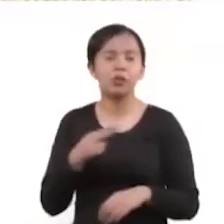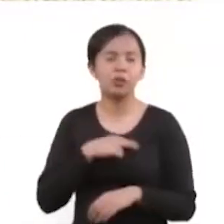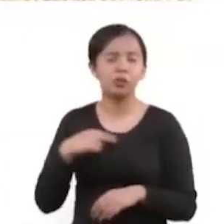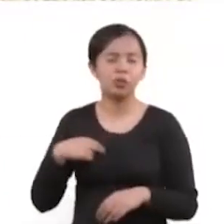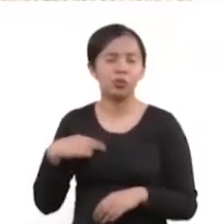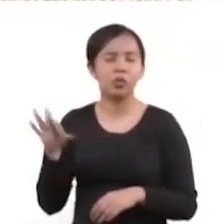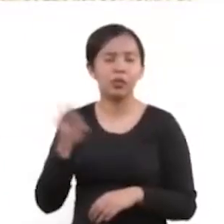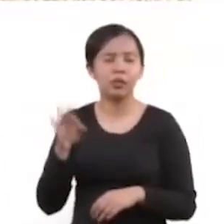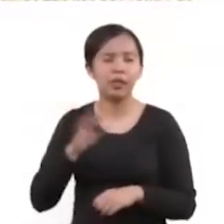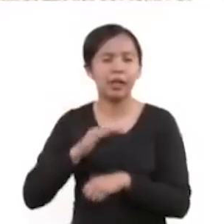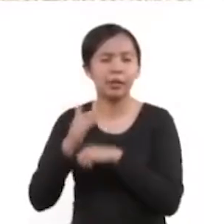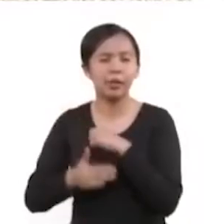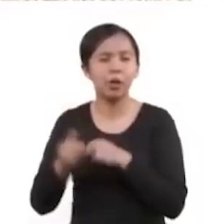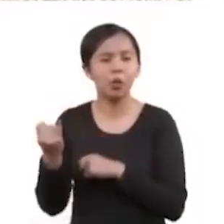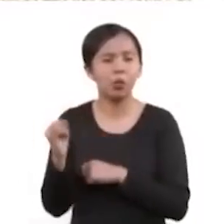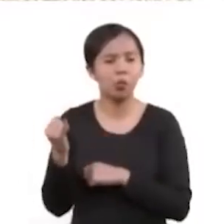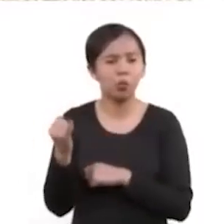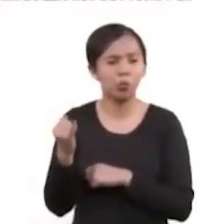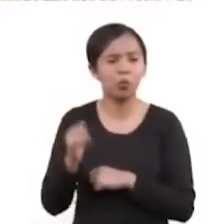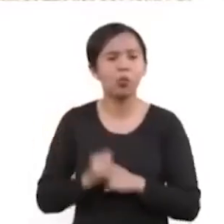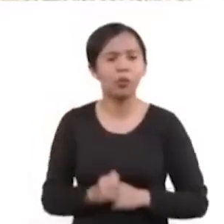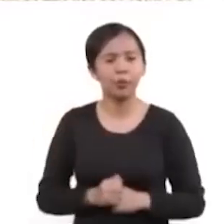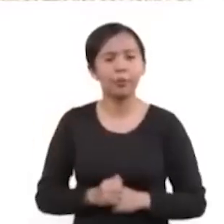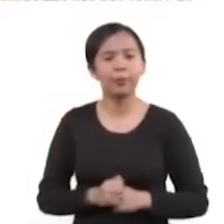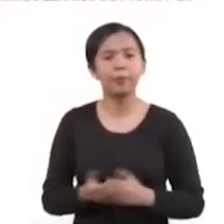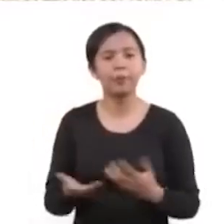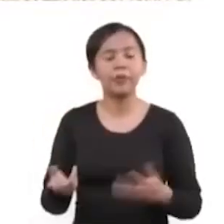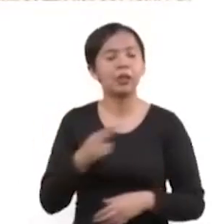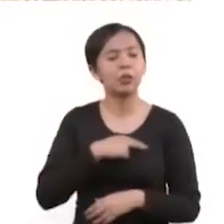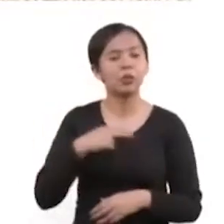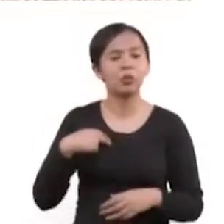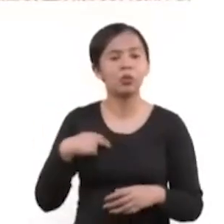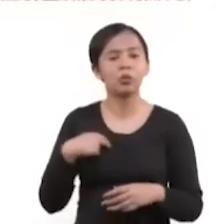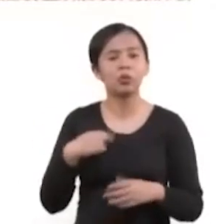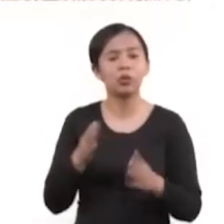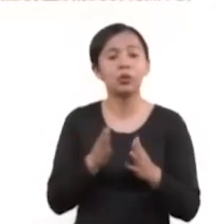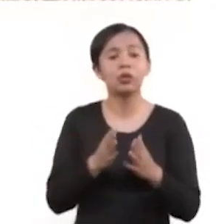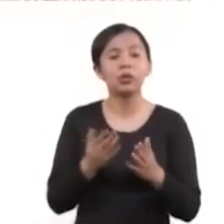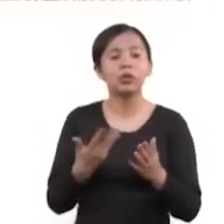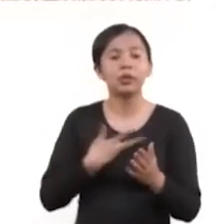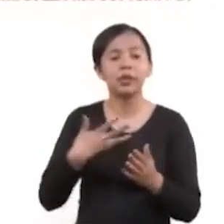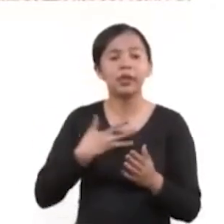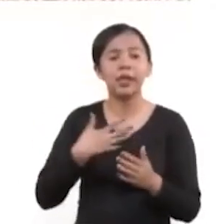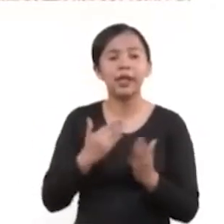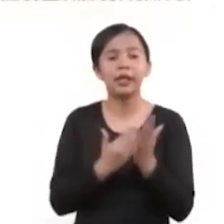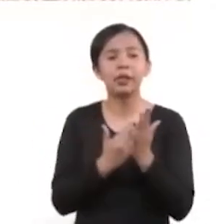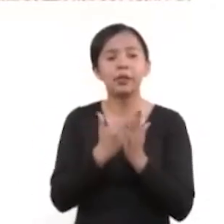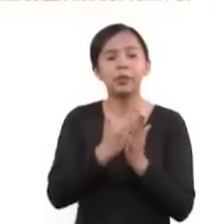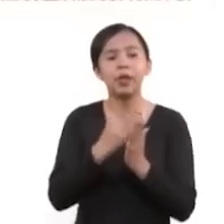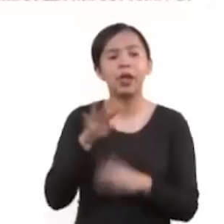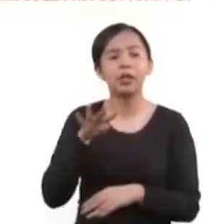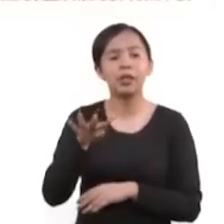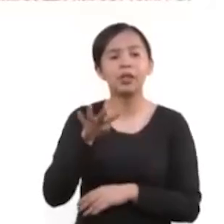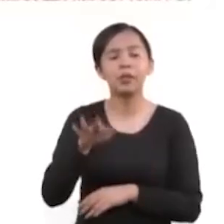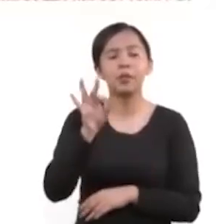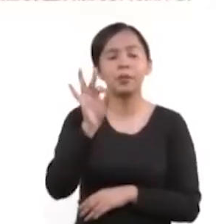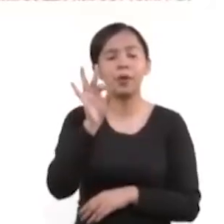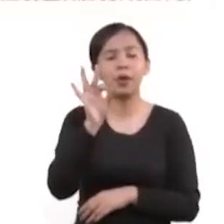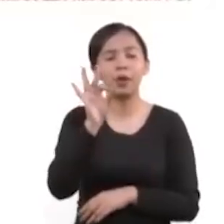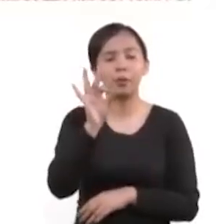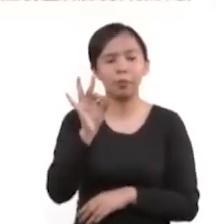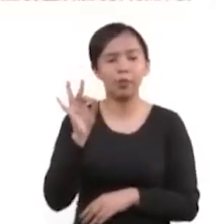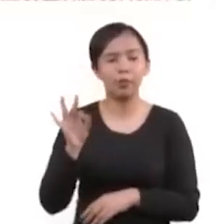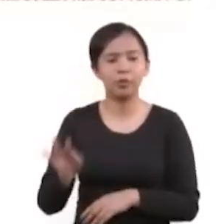de 2023. A la fecha traemos un avance un poco mayor al 19% y la inversión será de, en